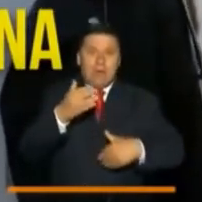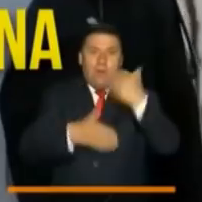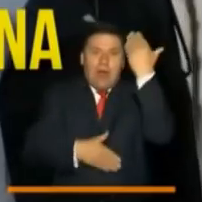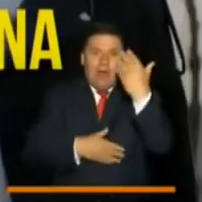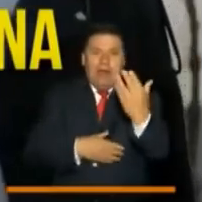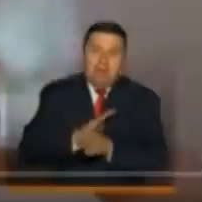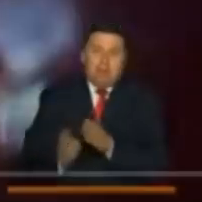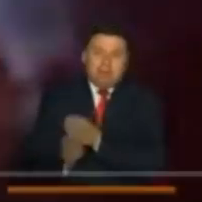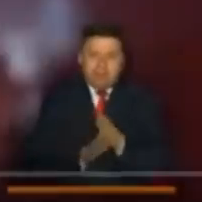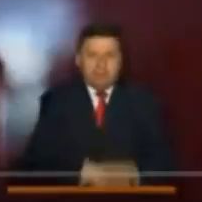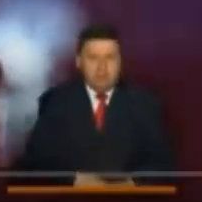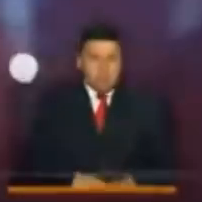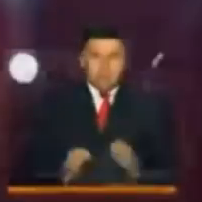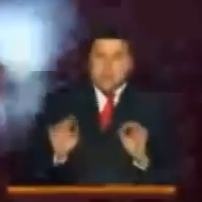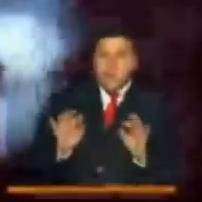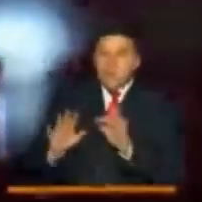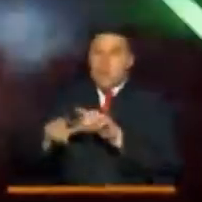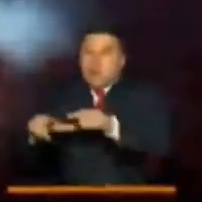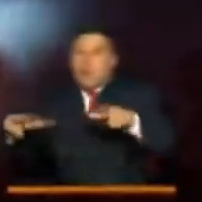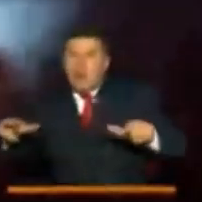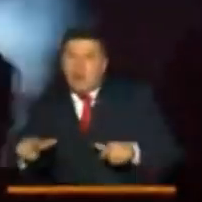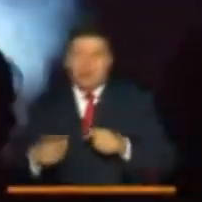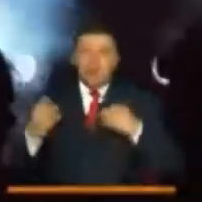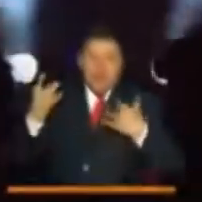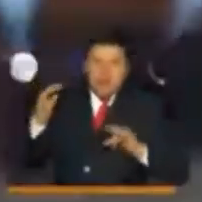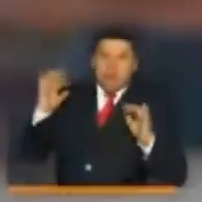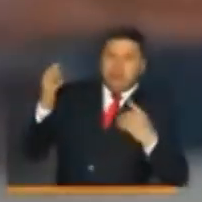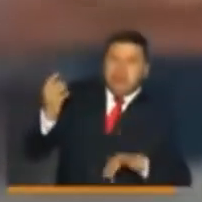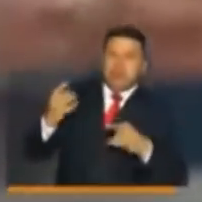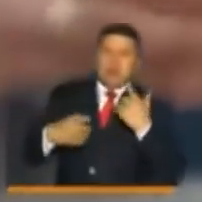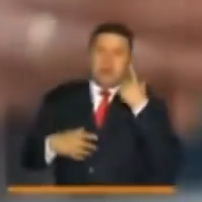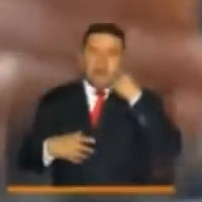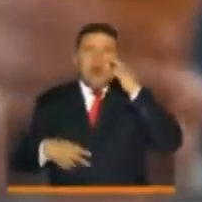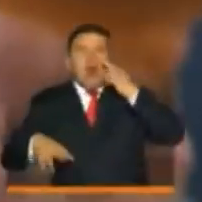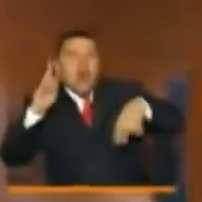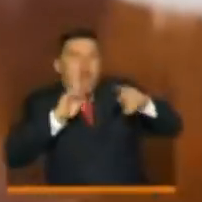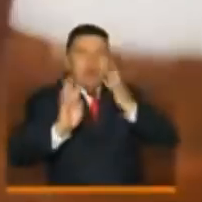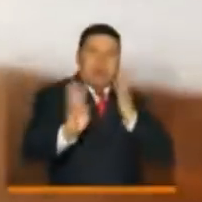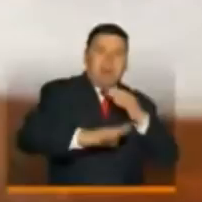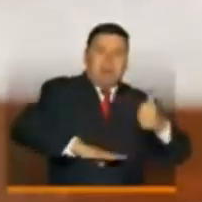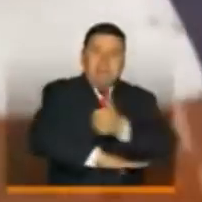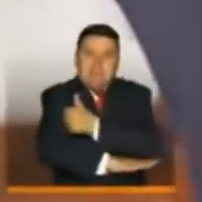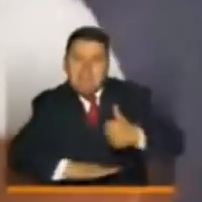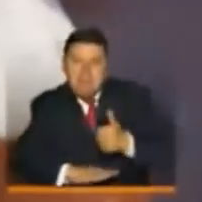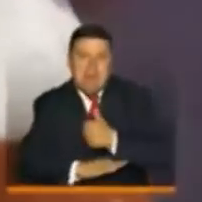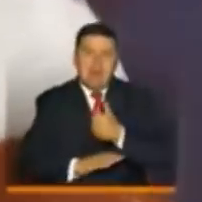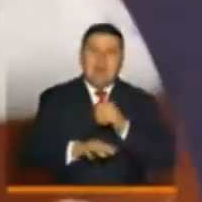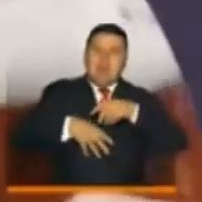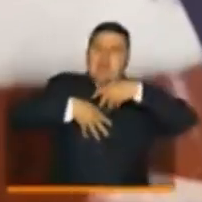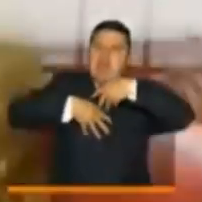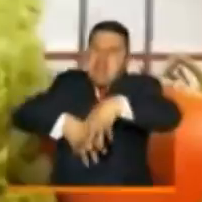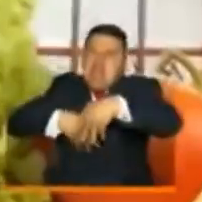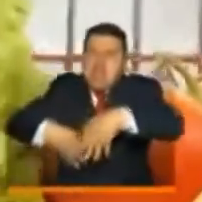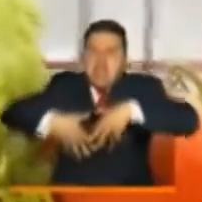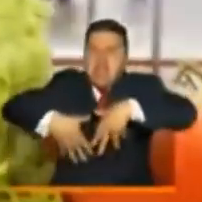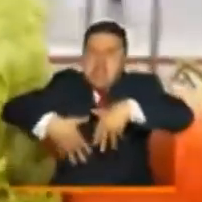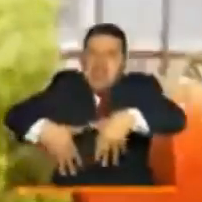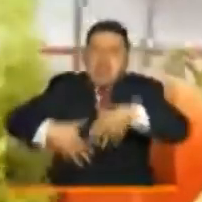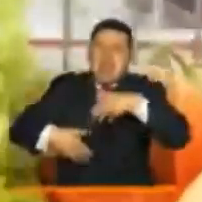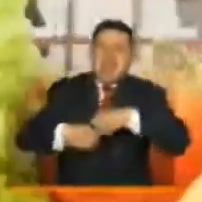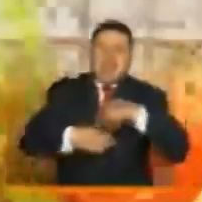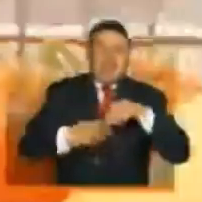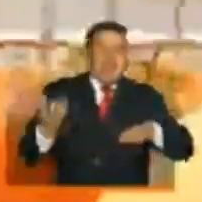fase. Eventos y lugares como conciertos, centros comerciales, bares, manifestaciones, transporte